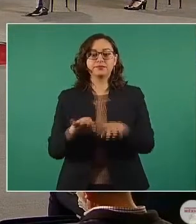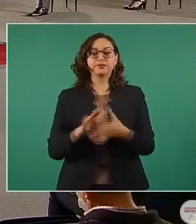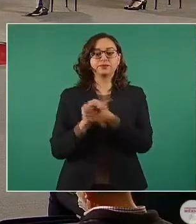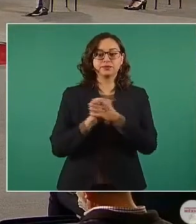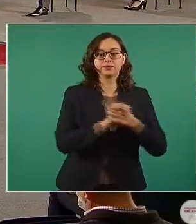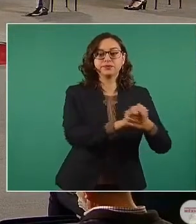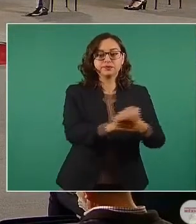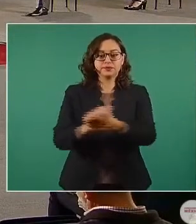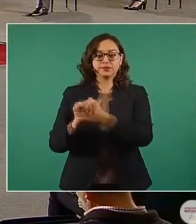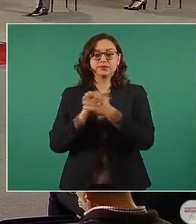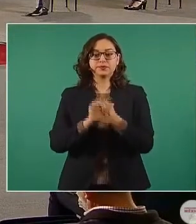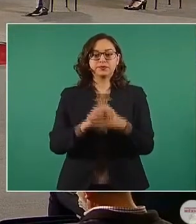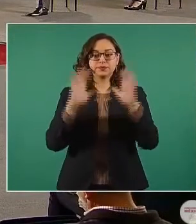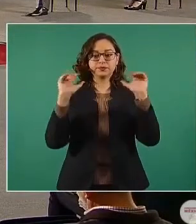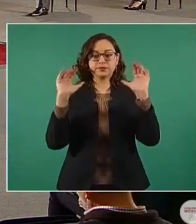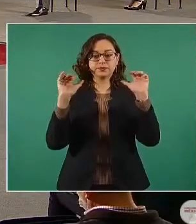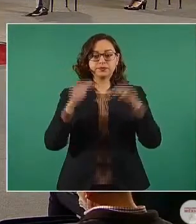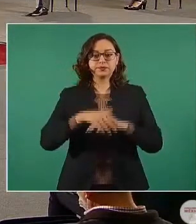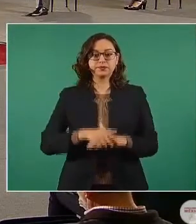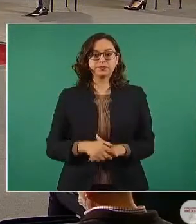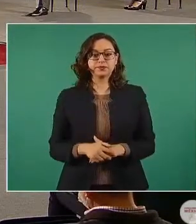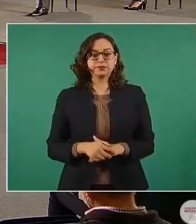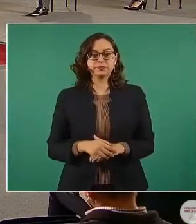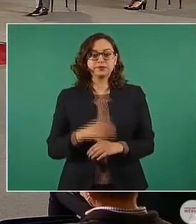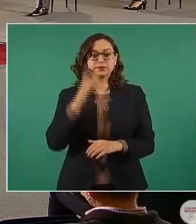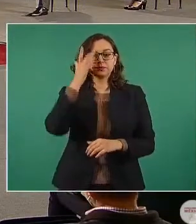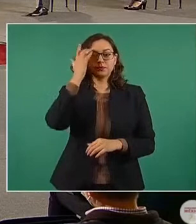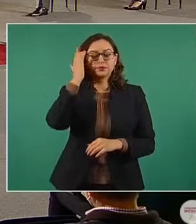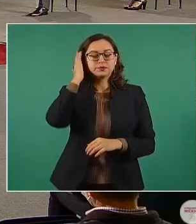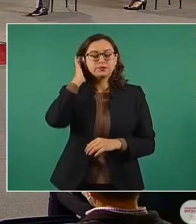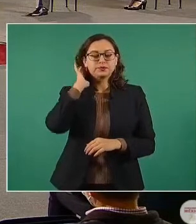saludo. Adiós, adiós.